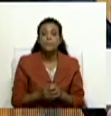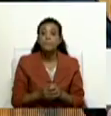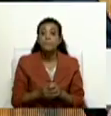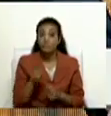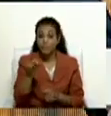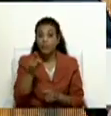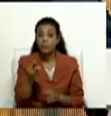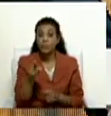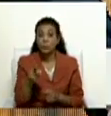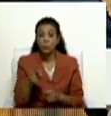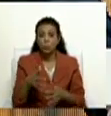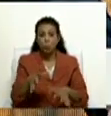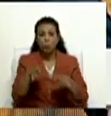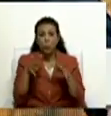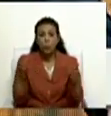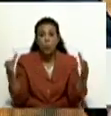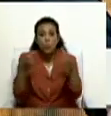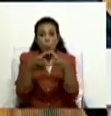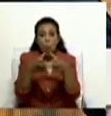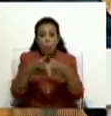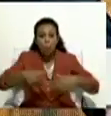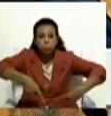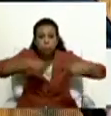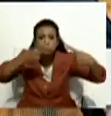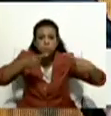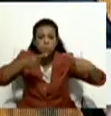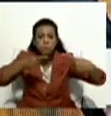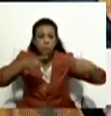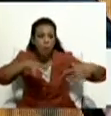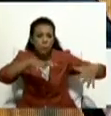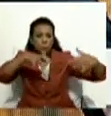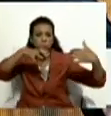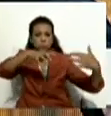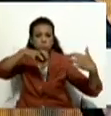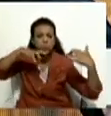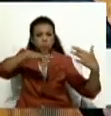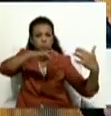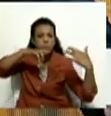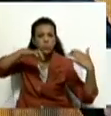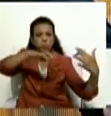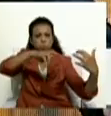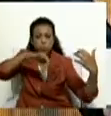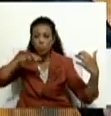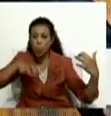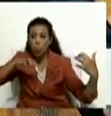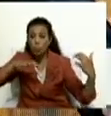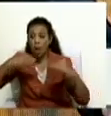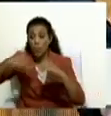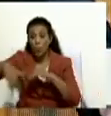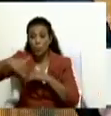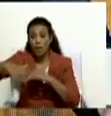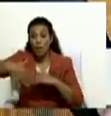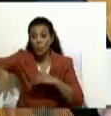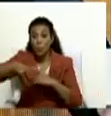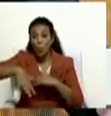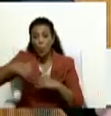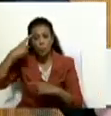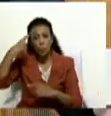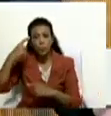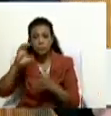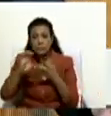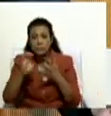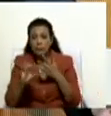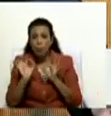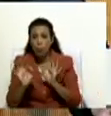Además del asalto paes organiza dos ataques simultáneos uno enfocado en los muros exteriores empleando el